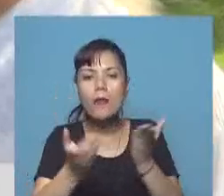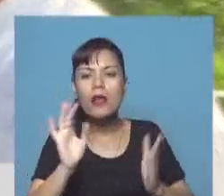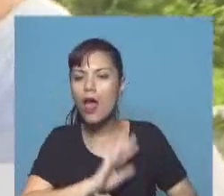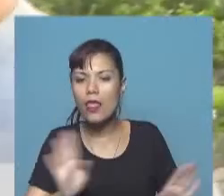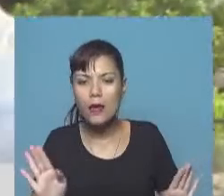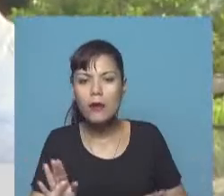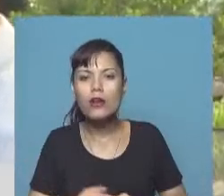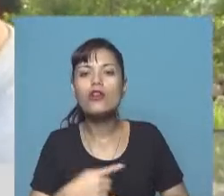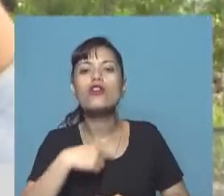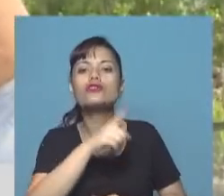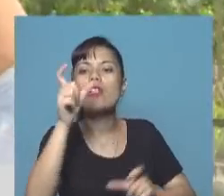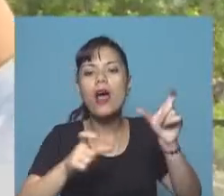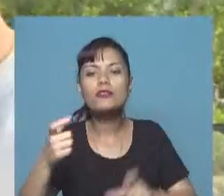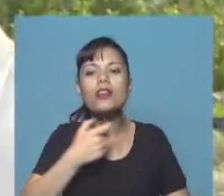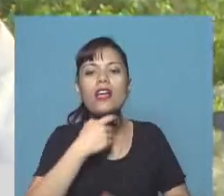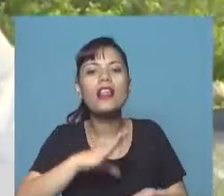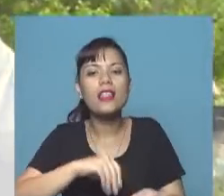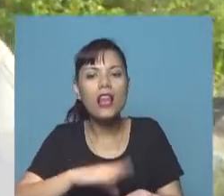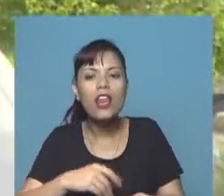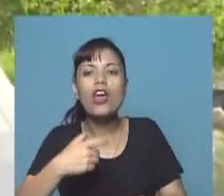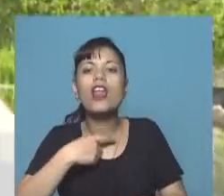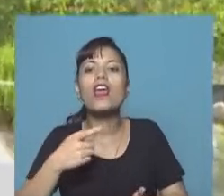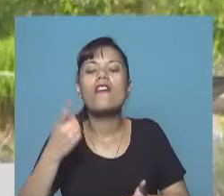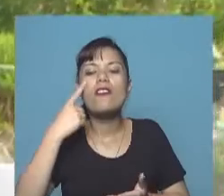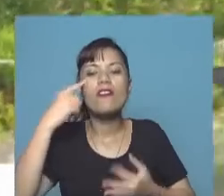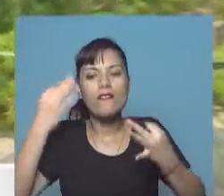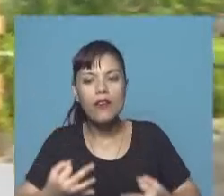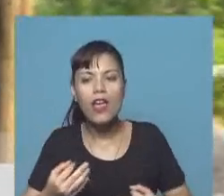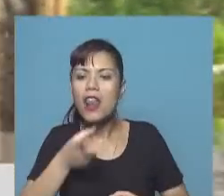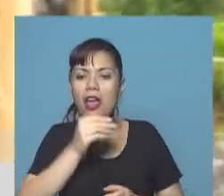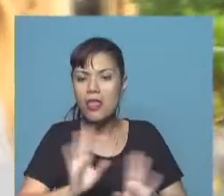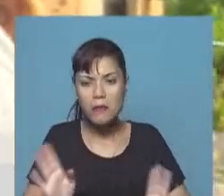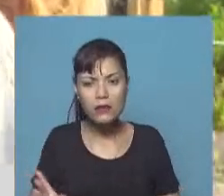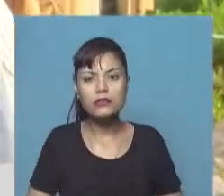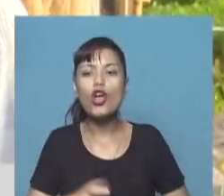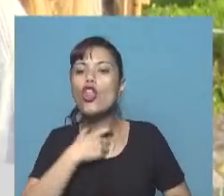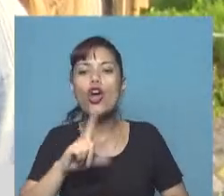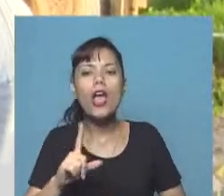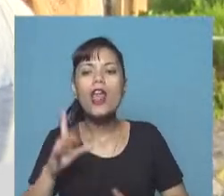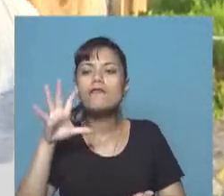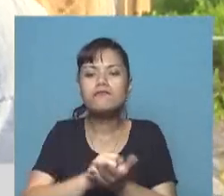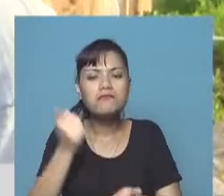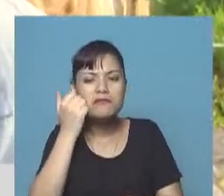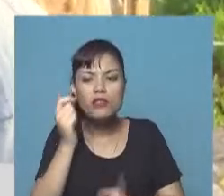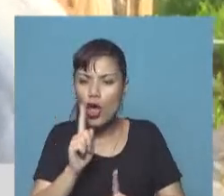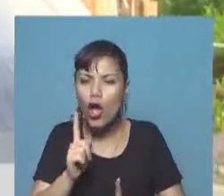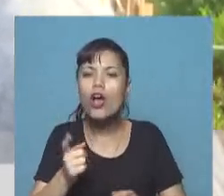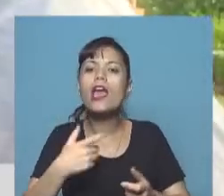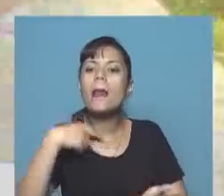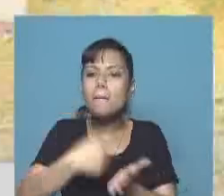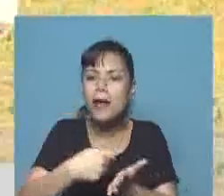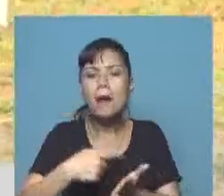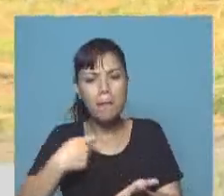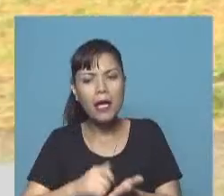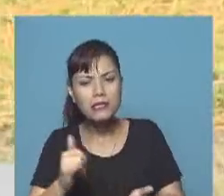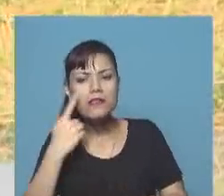más. Nosotros somos la gente que queremos un terreno, queremos vivir dignamente, nada más. No queremos ocupar nada, que no den la facilidad de pago y vamos a